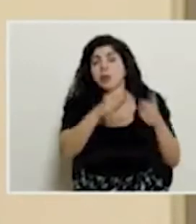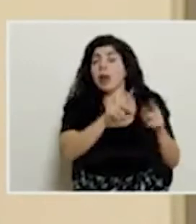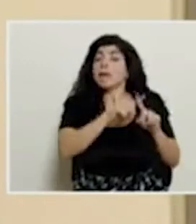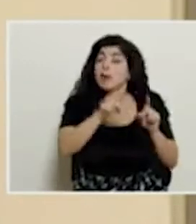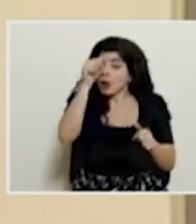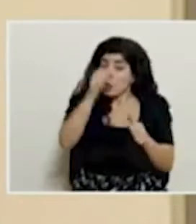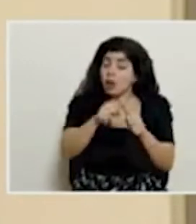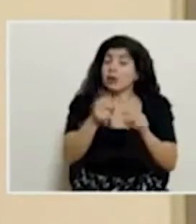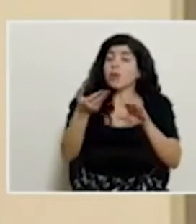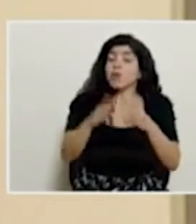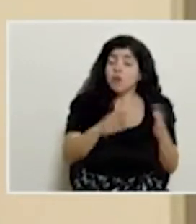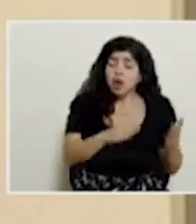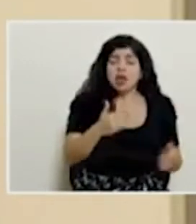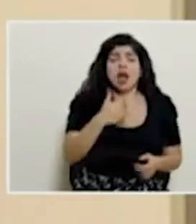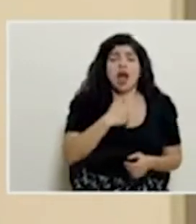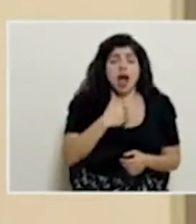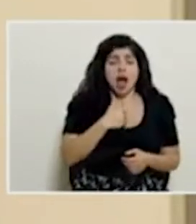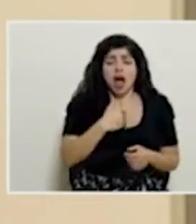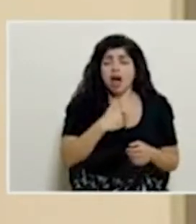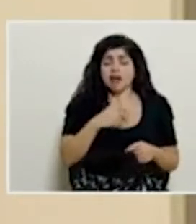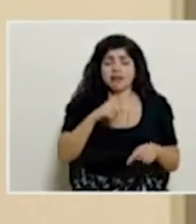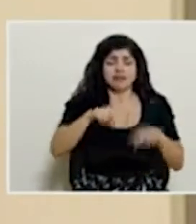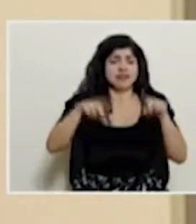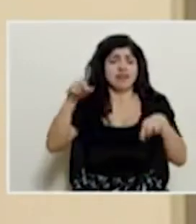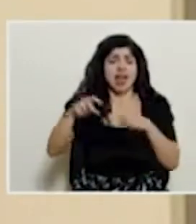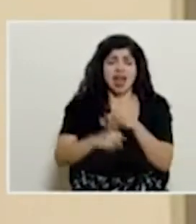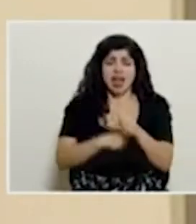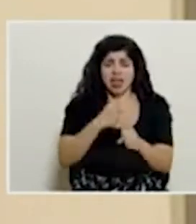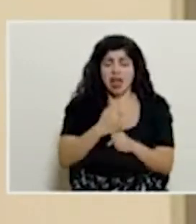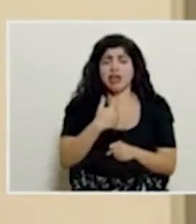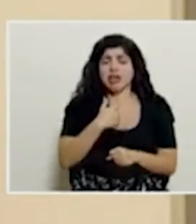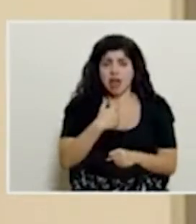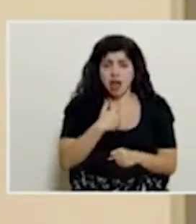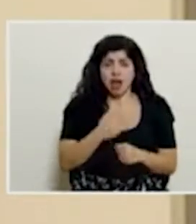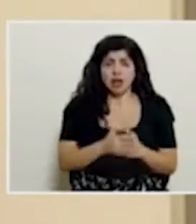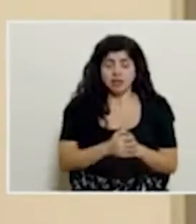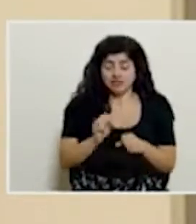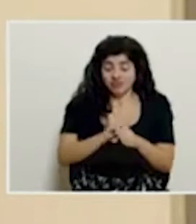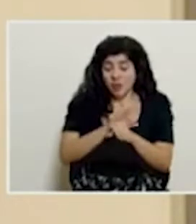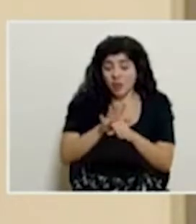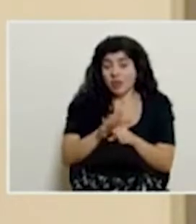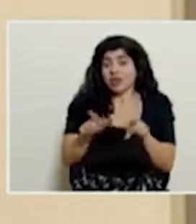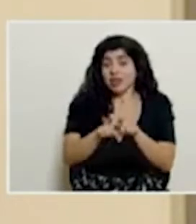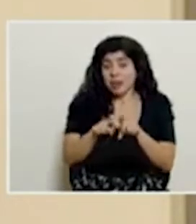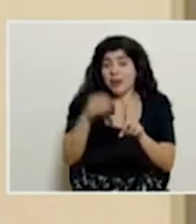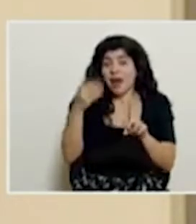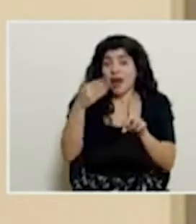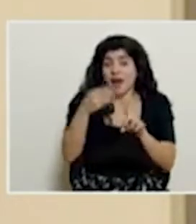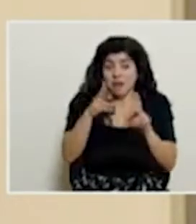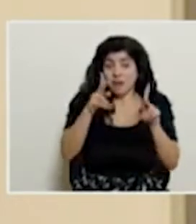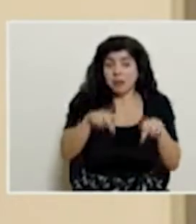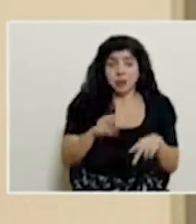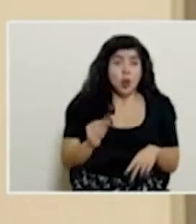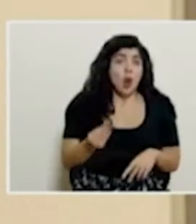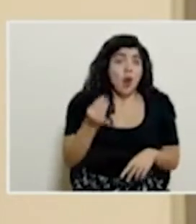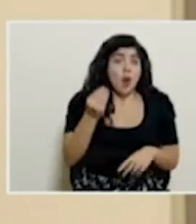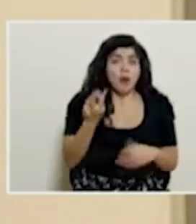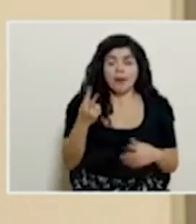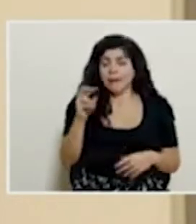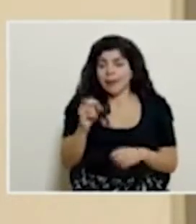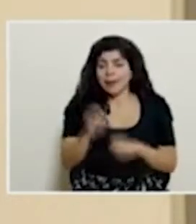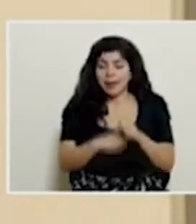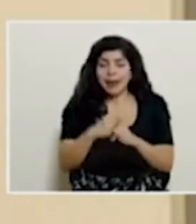edad y lamentablemente pues el COVID también afecta a personas más jóvenes de 20, de 30, de 40.